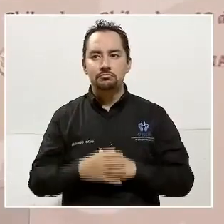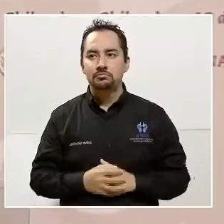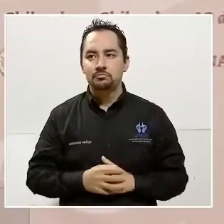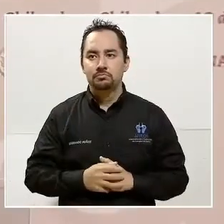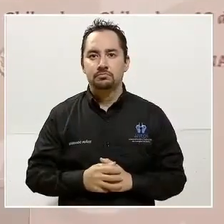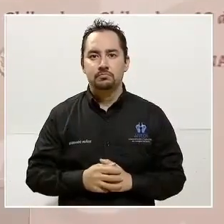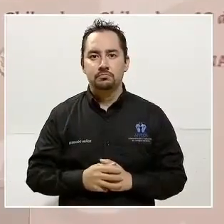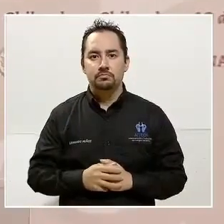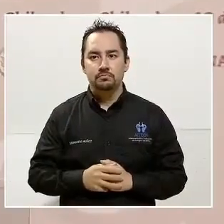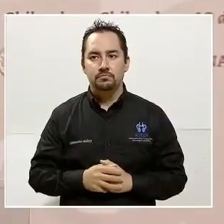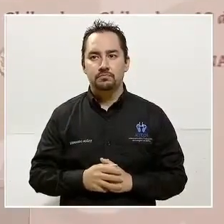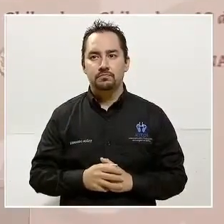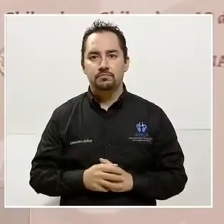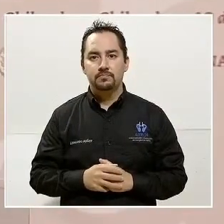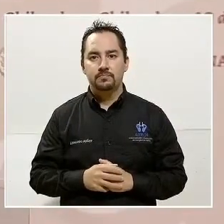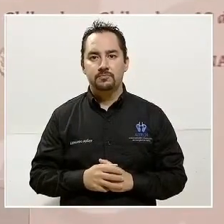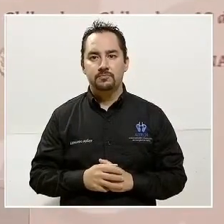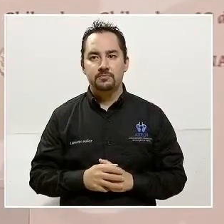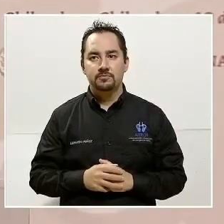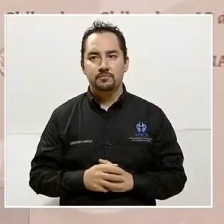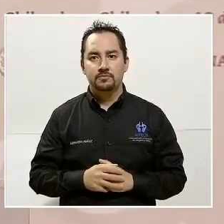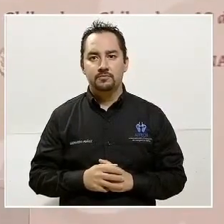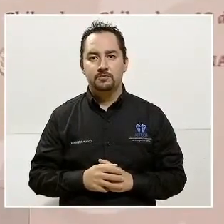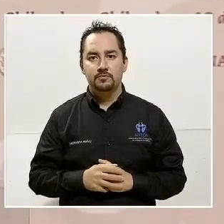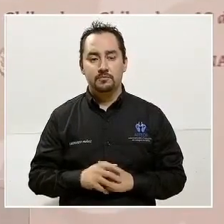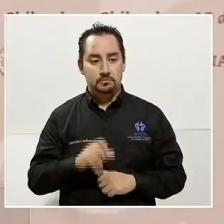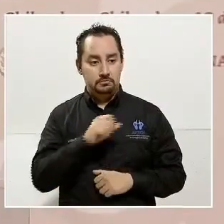toman detenidos a